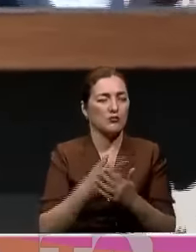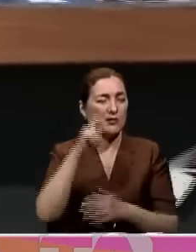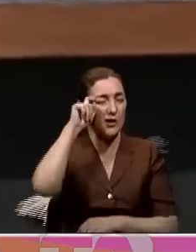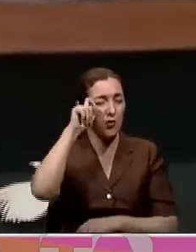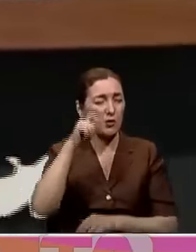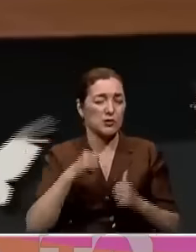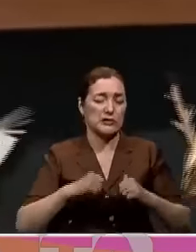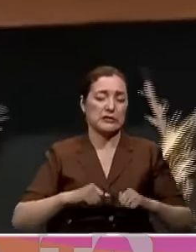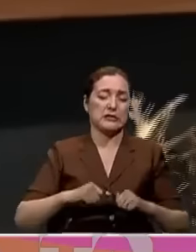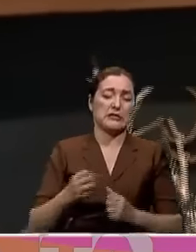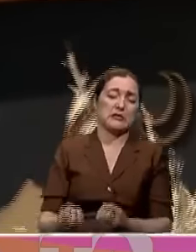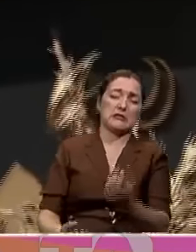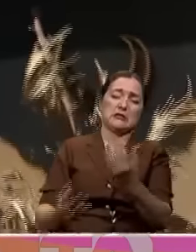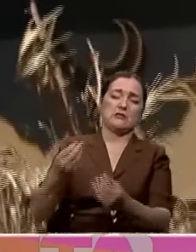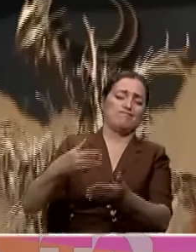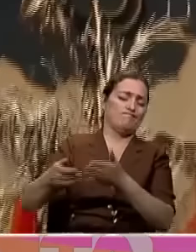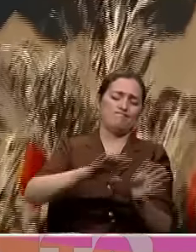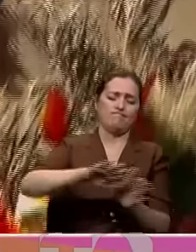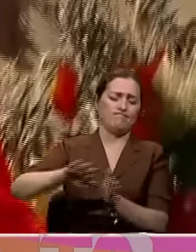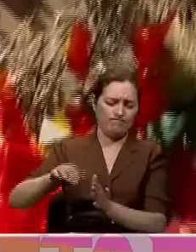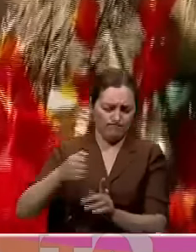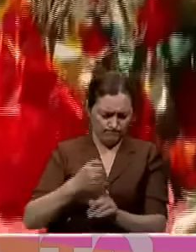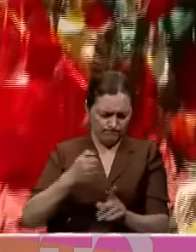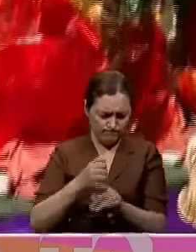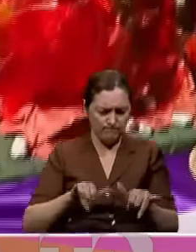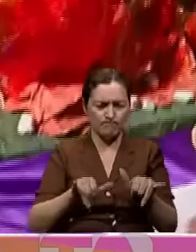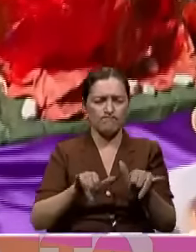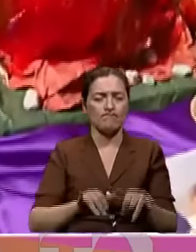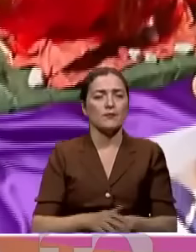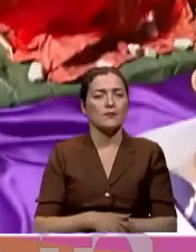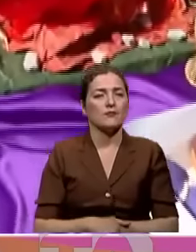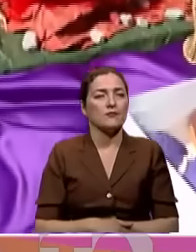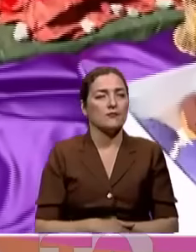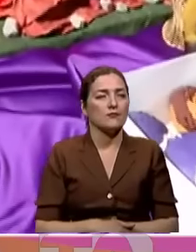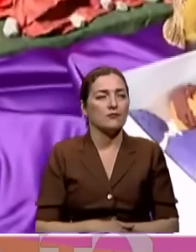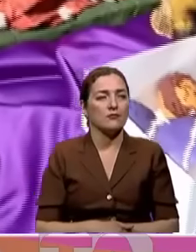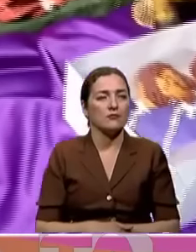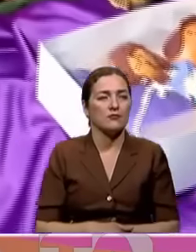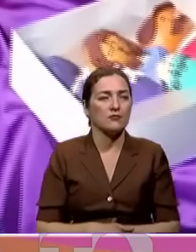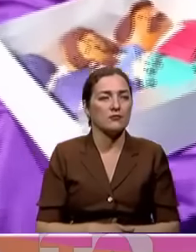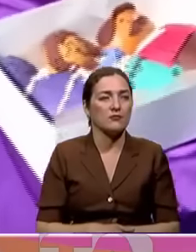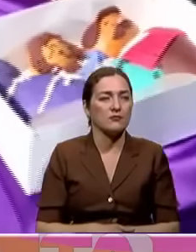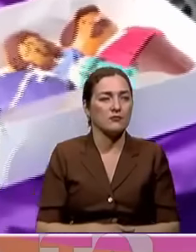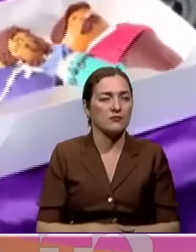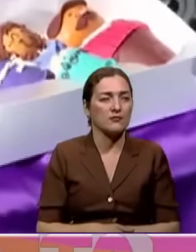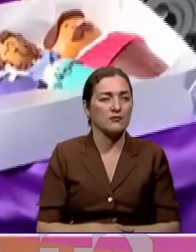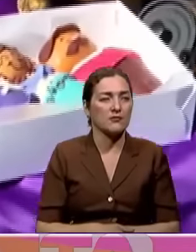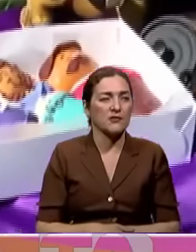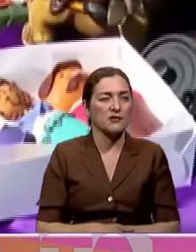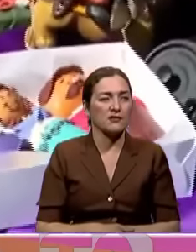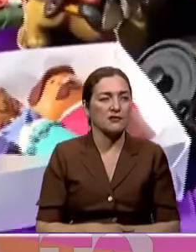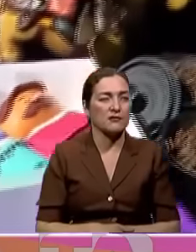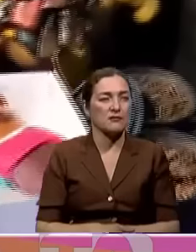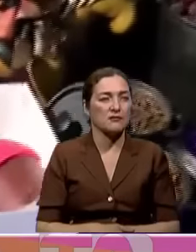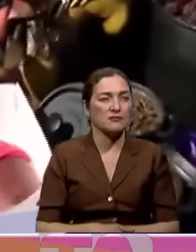pero vamos a salir adelante. Y entonces, yo sí quiero, yo siempre quiero.